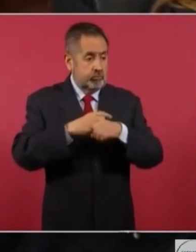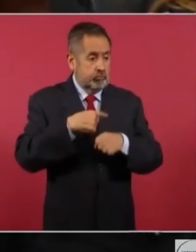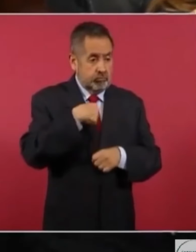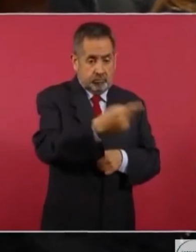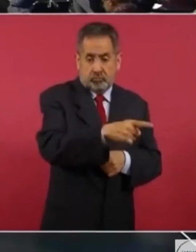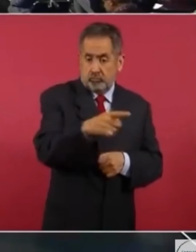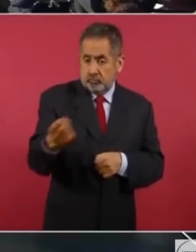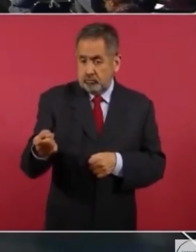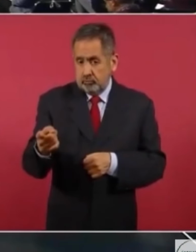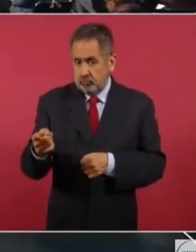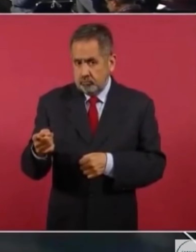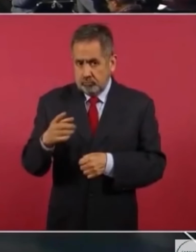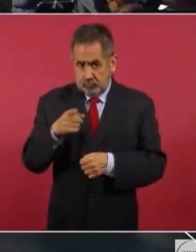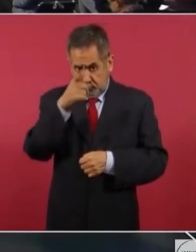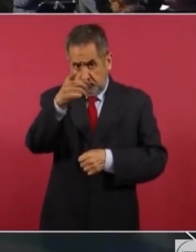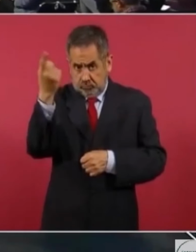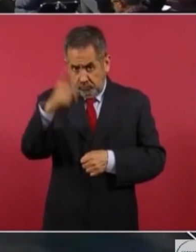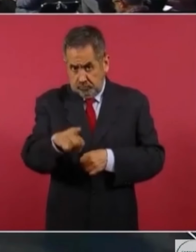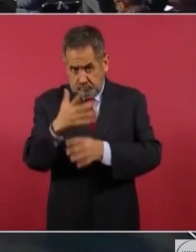motivación? No,